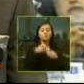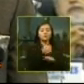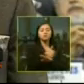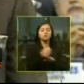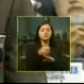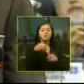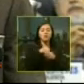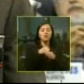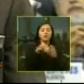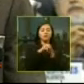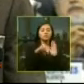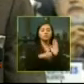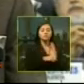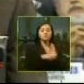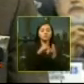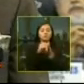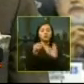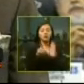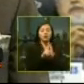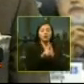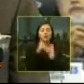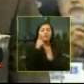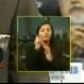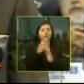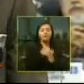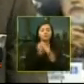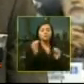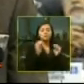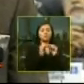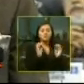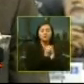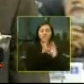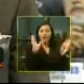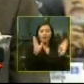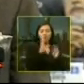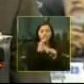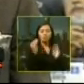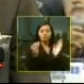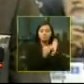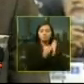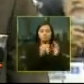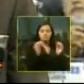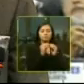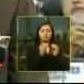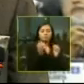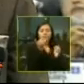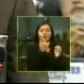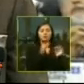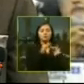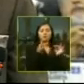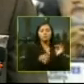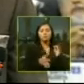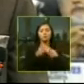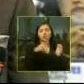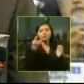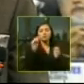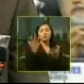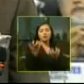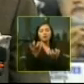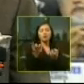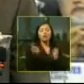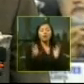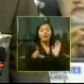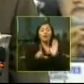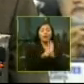establecidas en la Constitución y la ley, para que esté más claro y no se dé interpretaciones que no queremos, porque ya le digo,